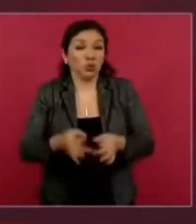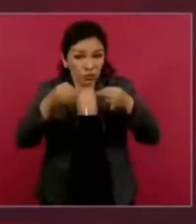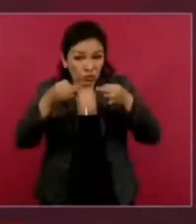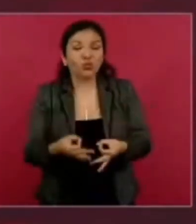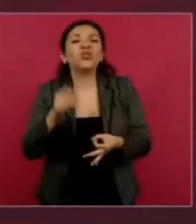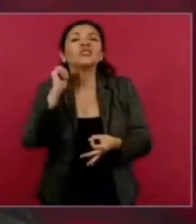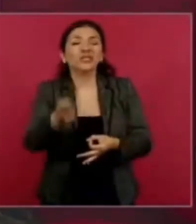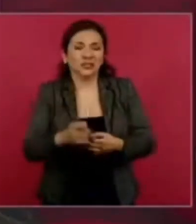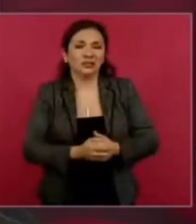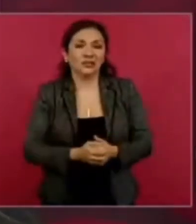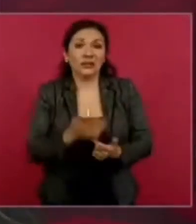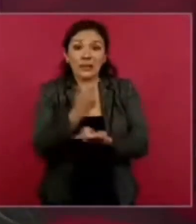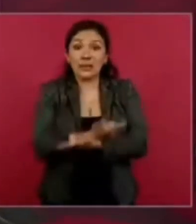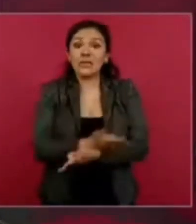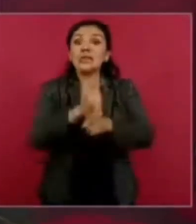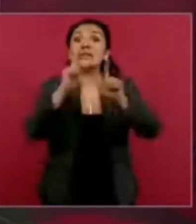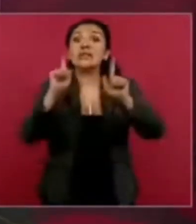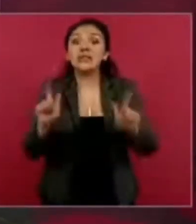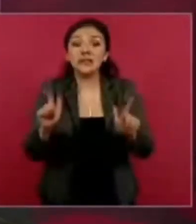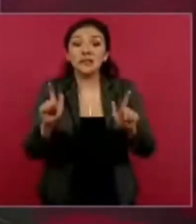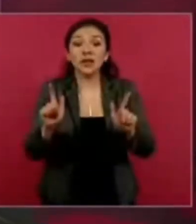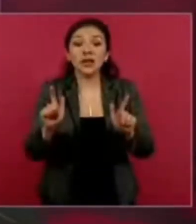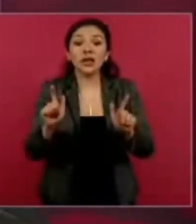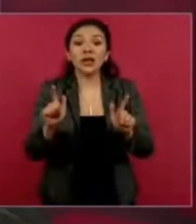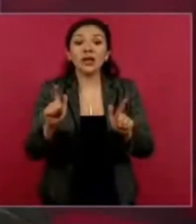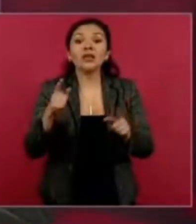dejaron libre a